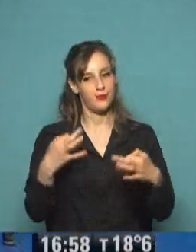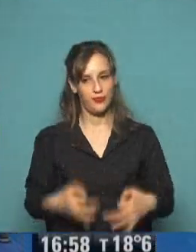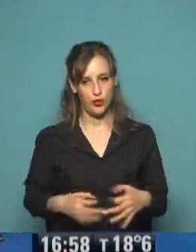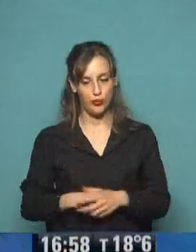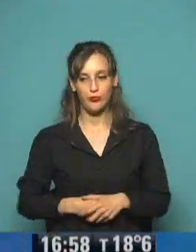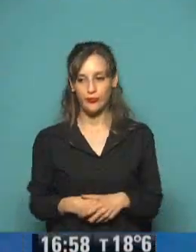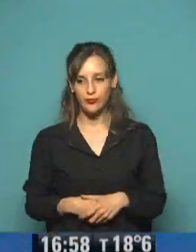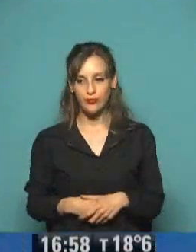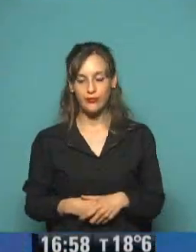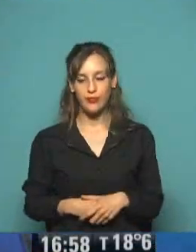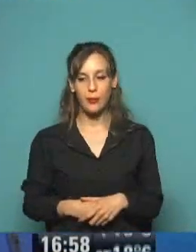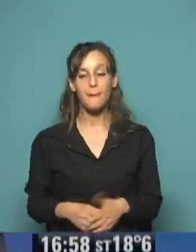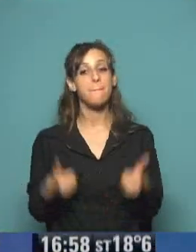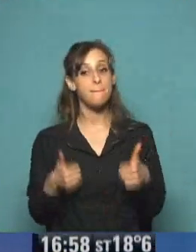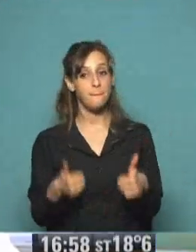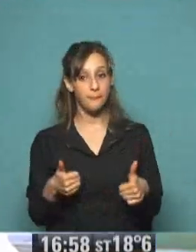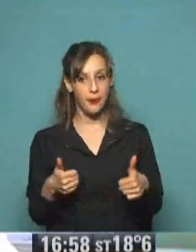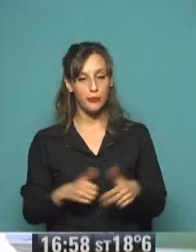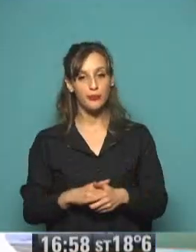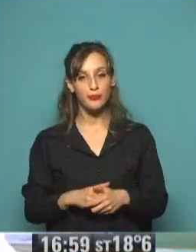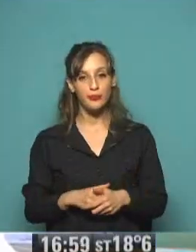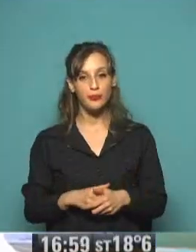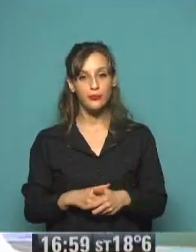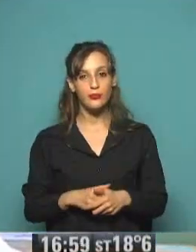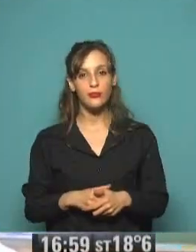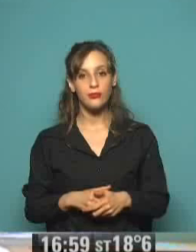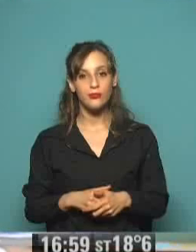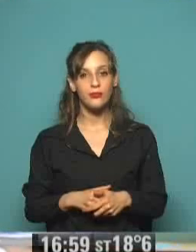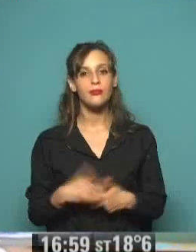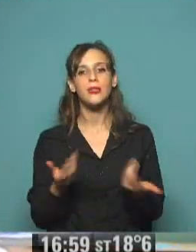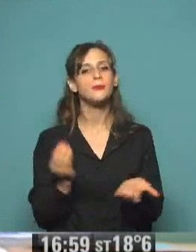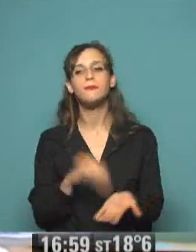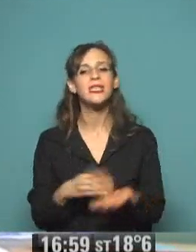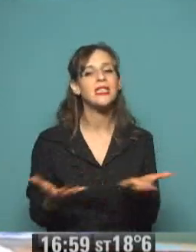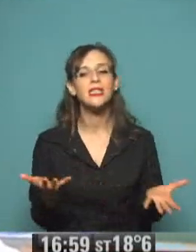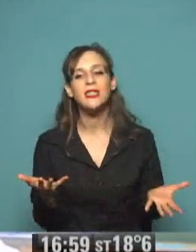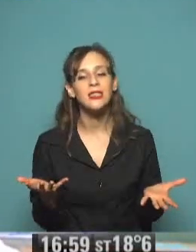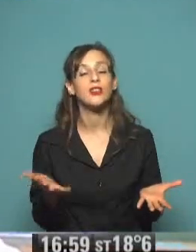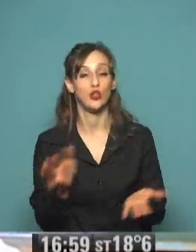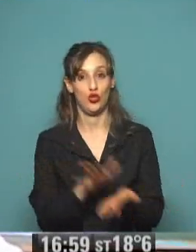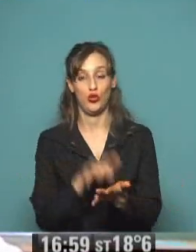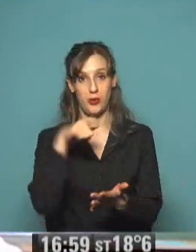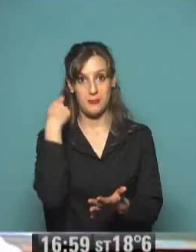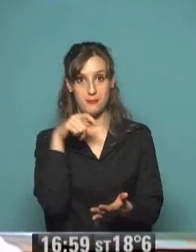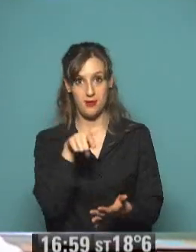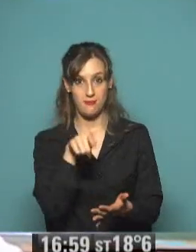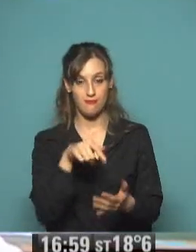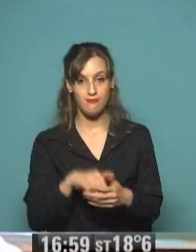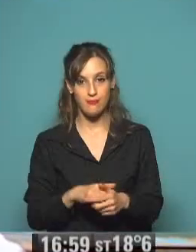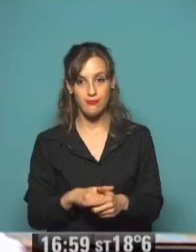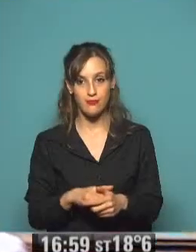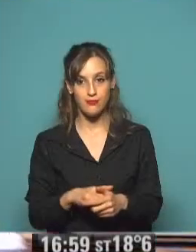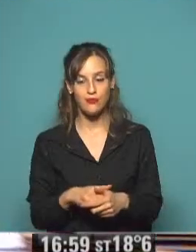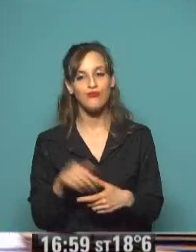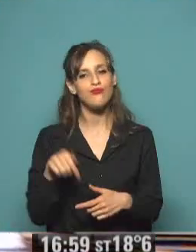es. Te lo agregamos muy también. Muy bien. Y para saber más de este animalito, ¿qué